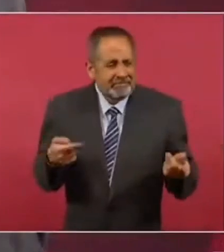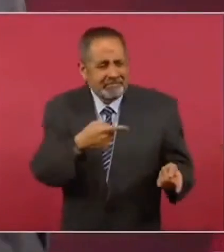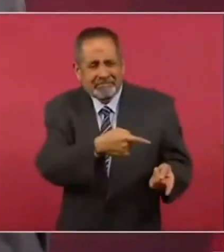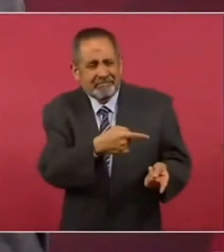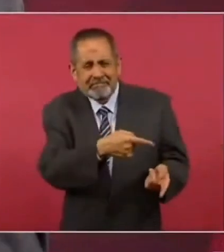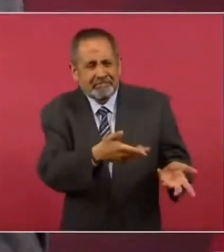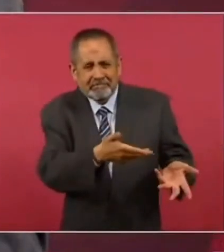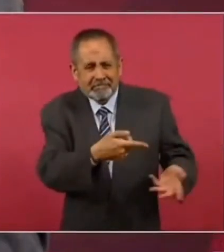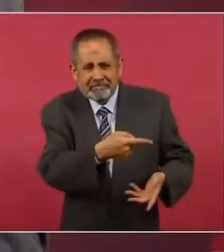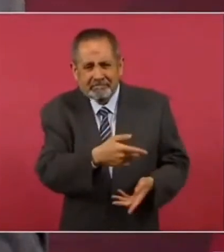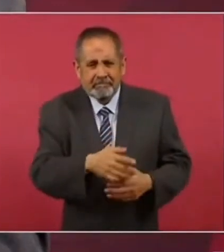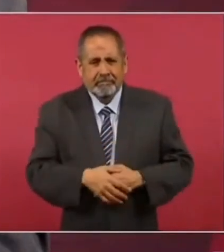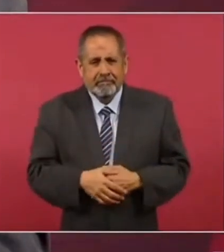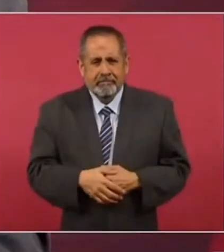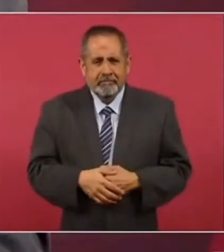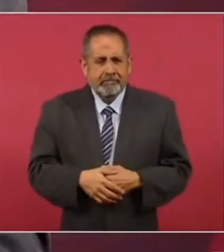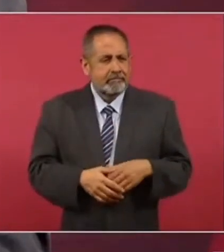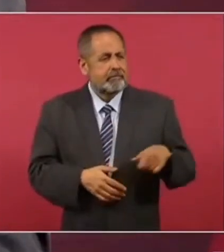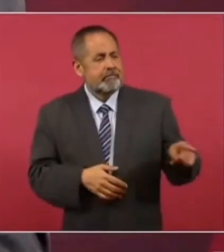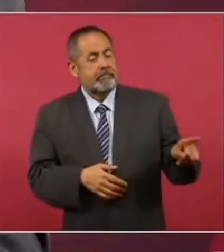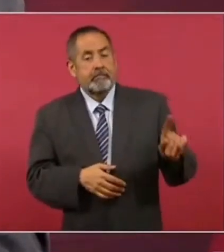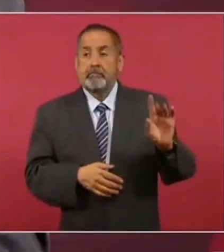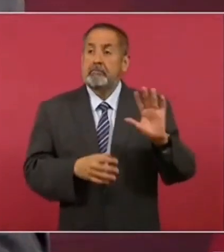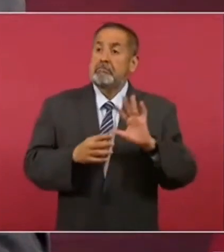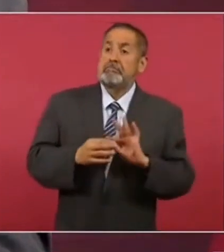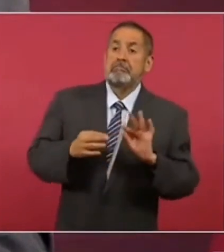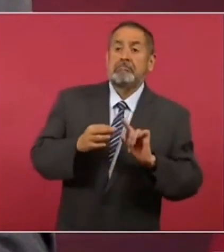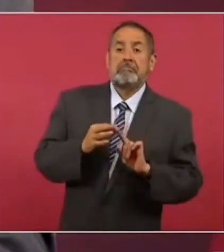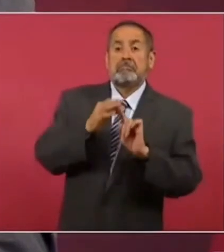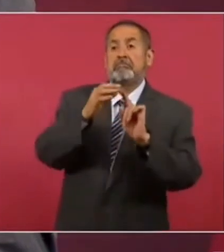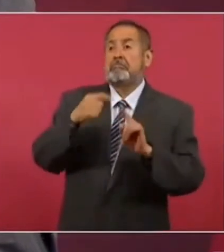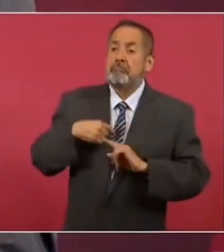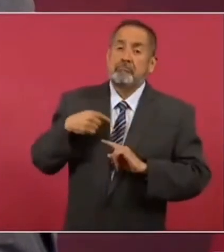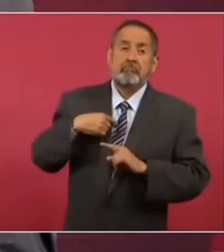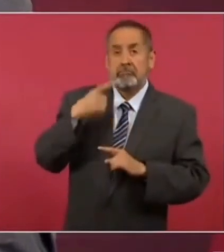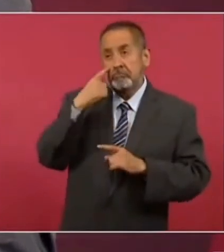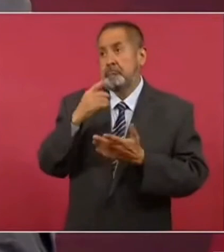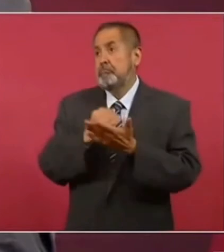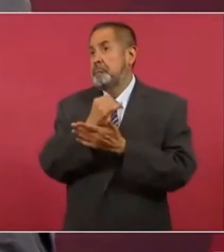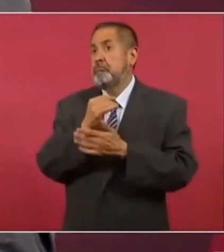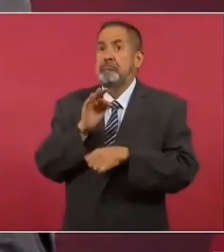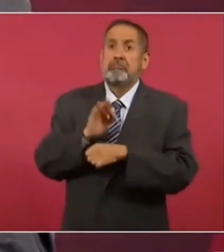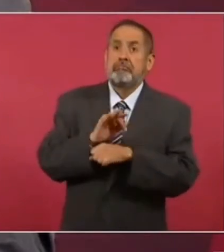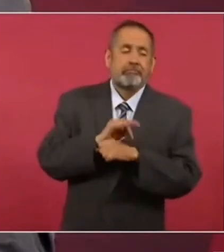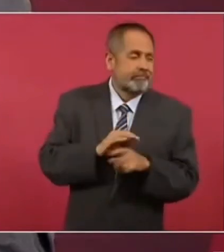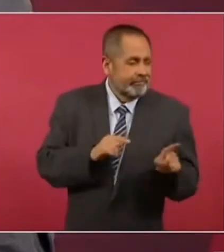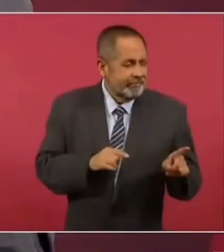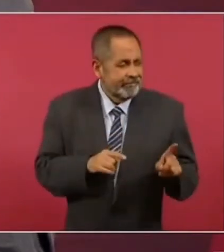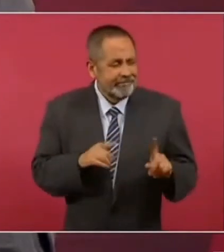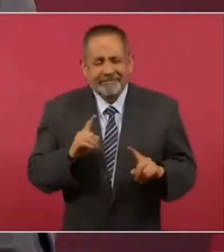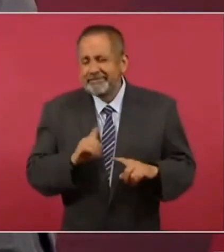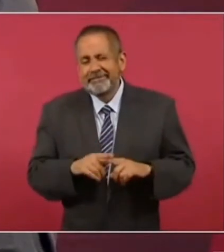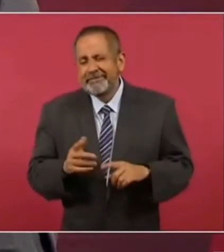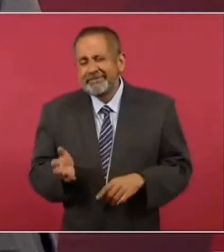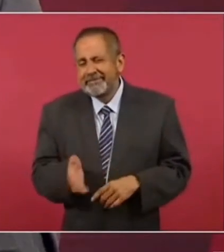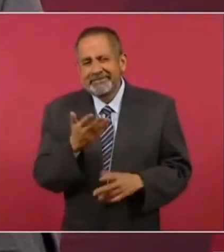Un paladín de la democracia,